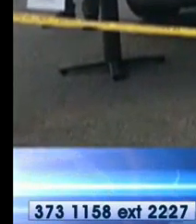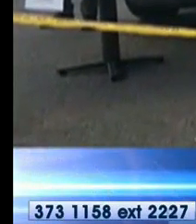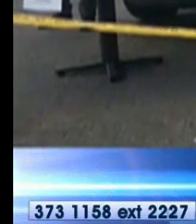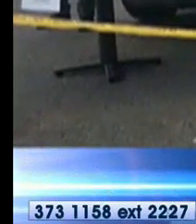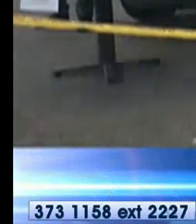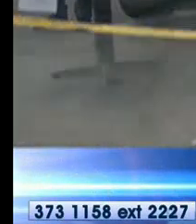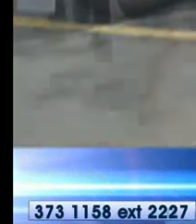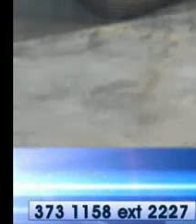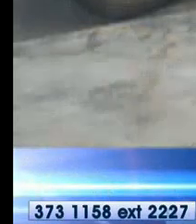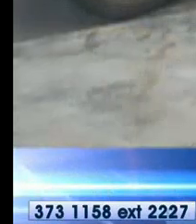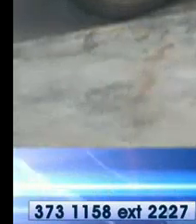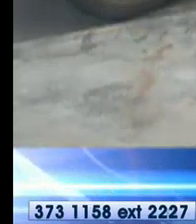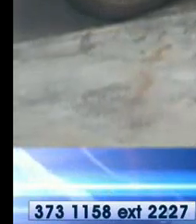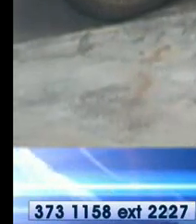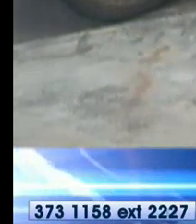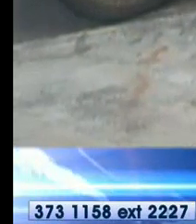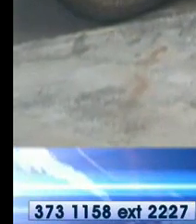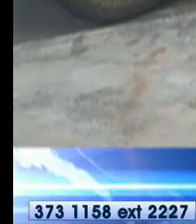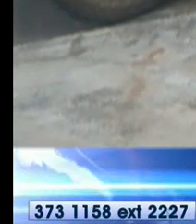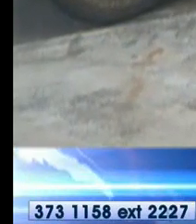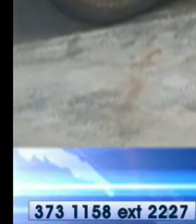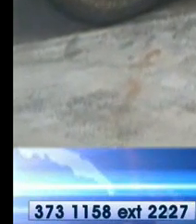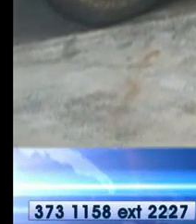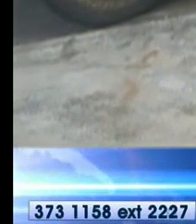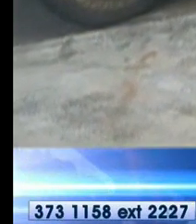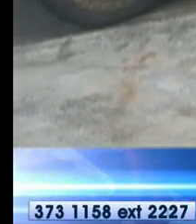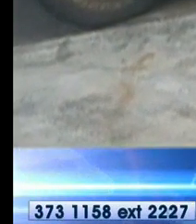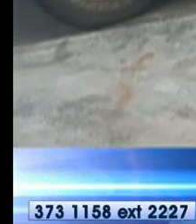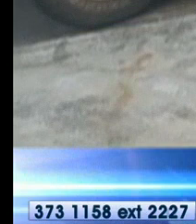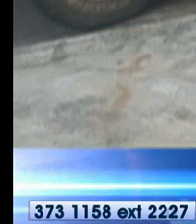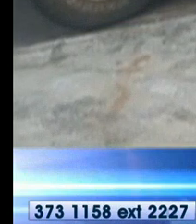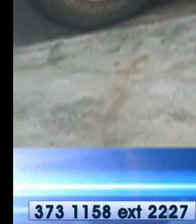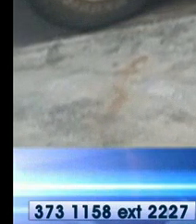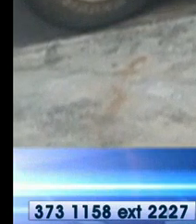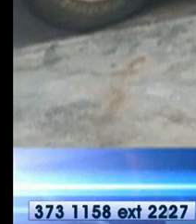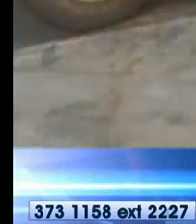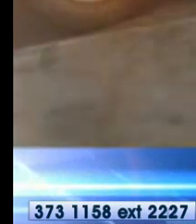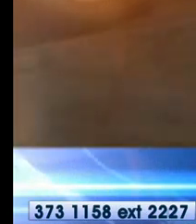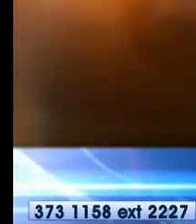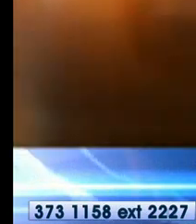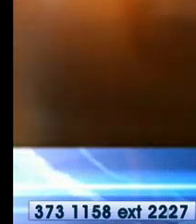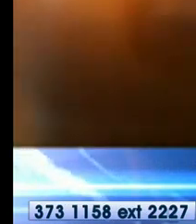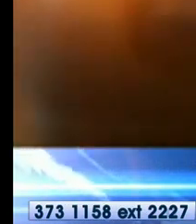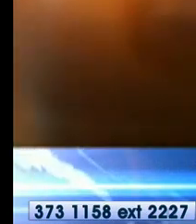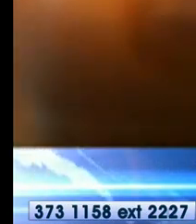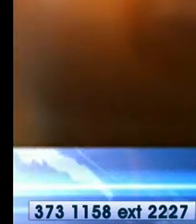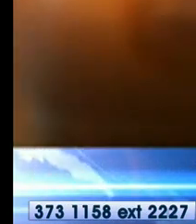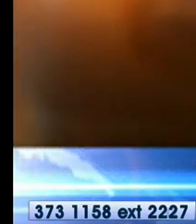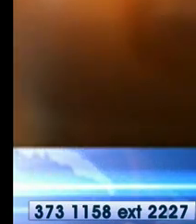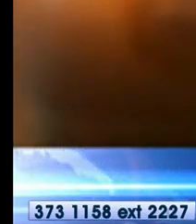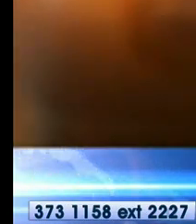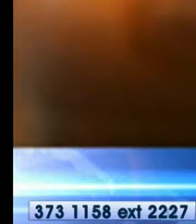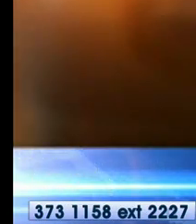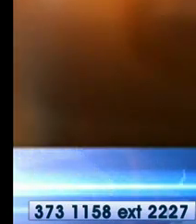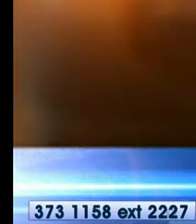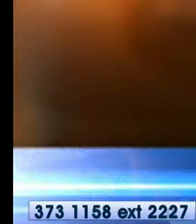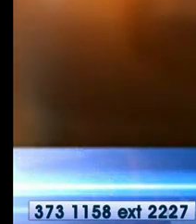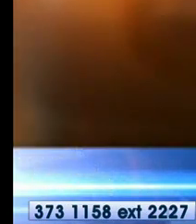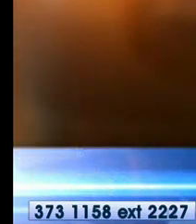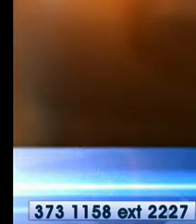Enseguida, 194 kilos de cocaína fueron decomisados por agentes de la Unidad de